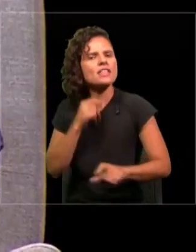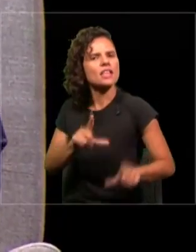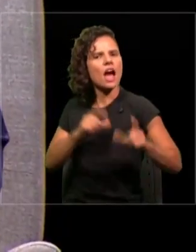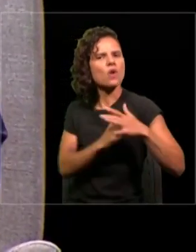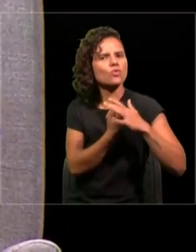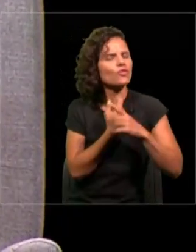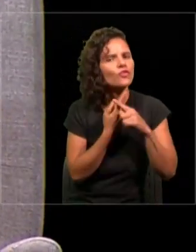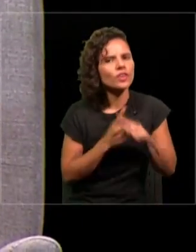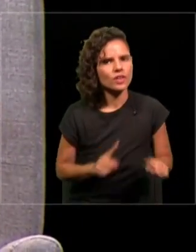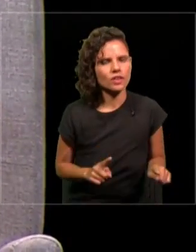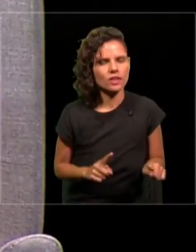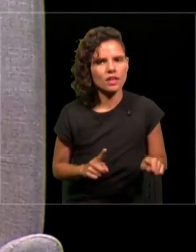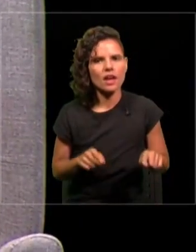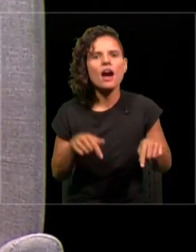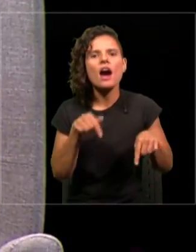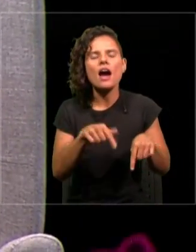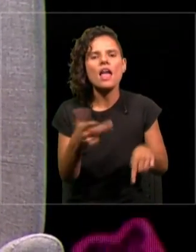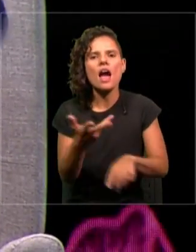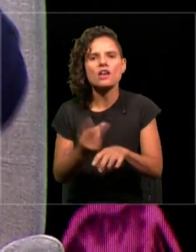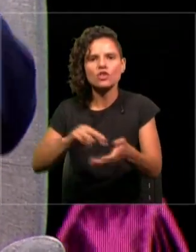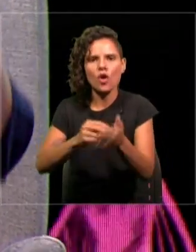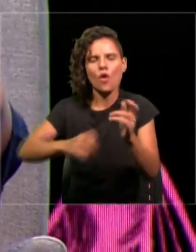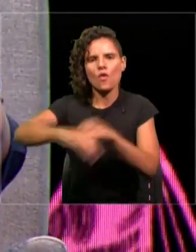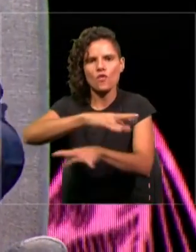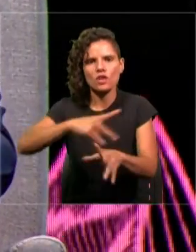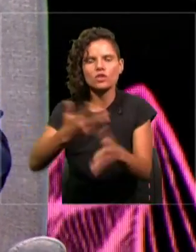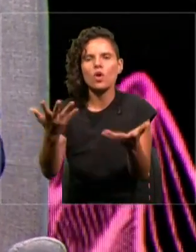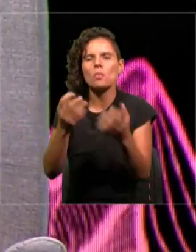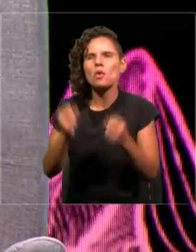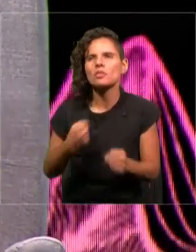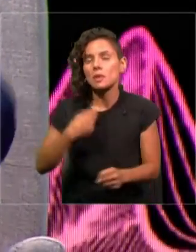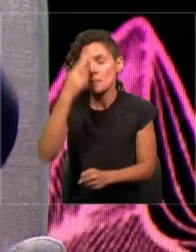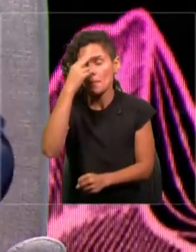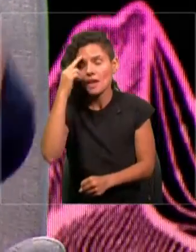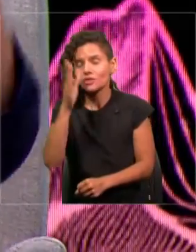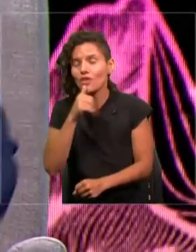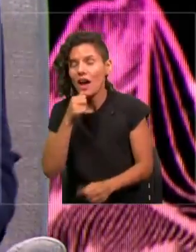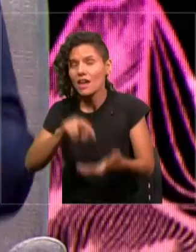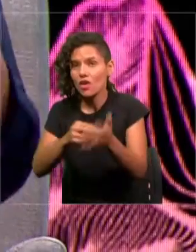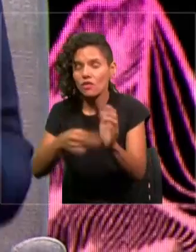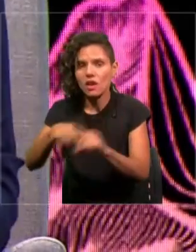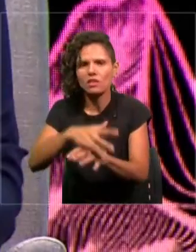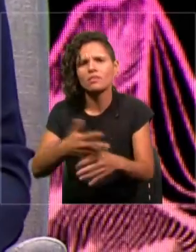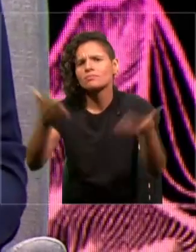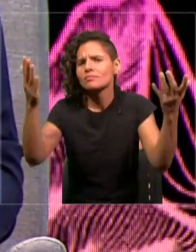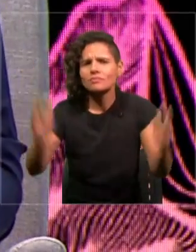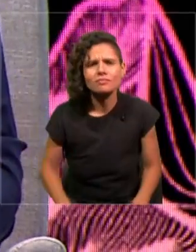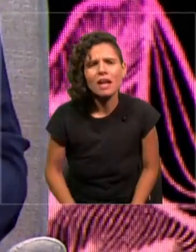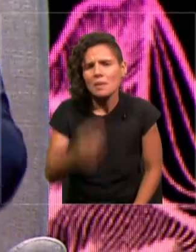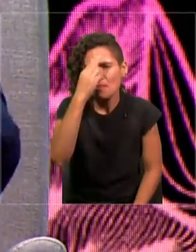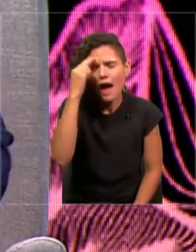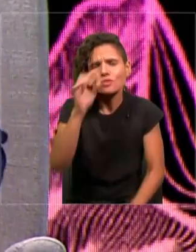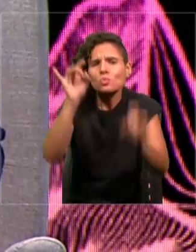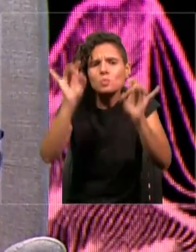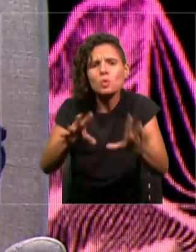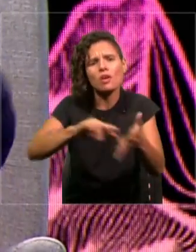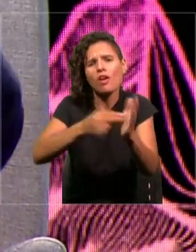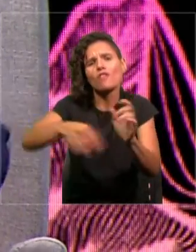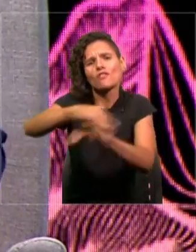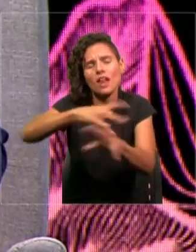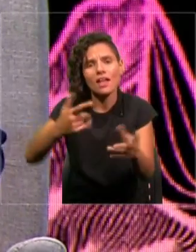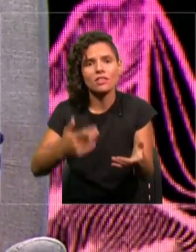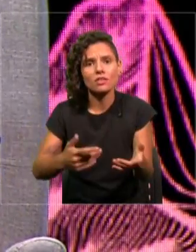conflicto, yo creo que aquellos que piensan, ¿cómo hacemos para que marzo no sea conflictivo? Marzo va a ser conflictivo, no